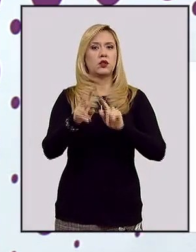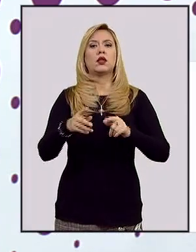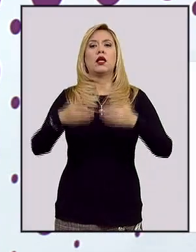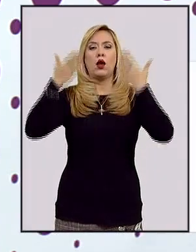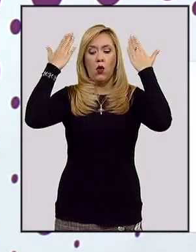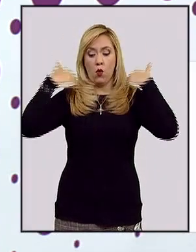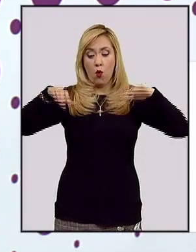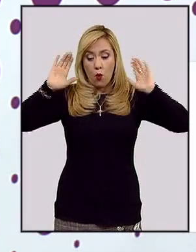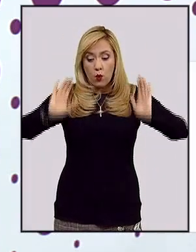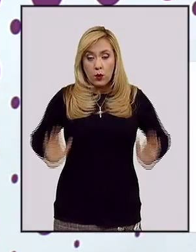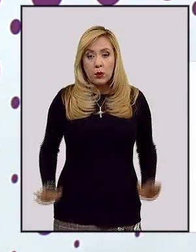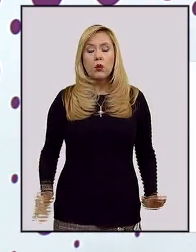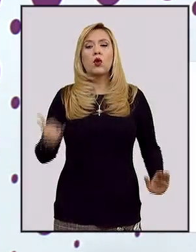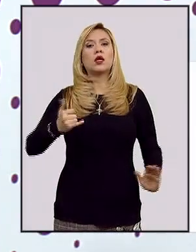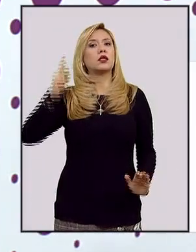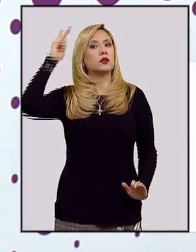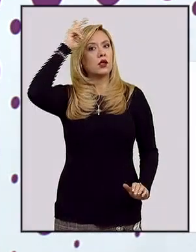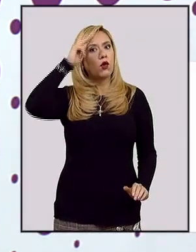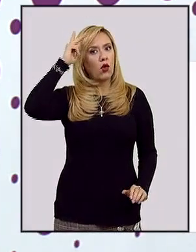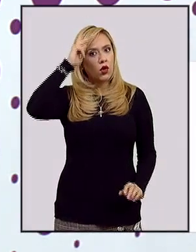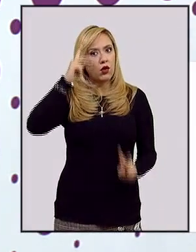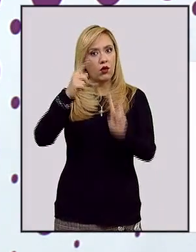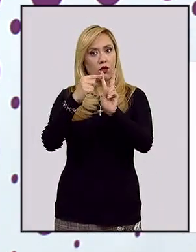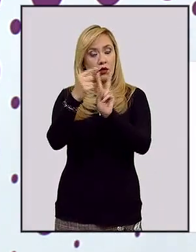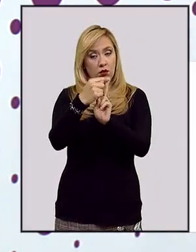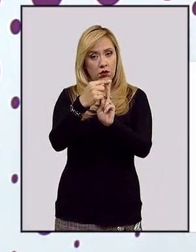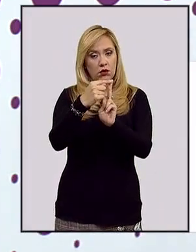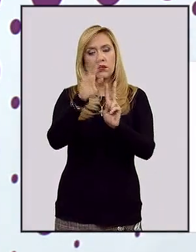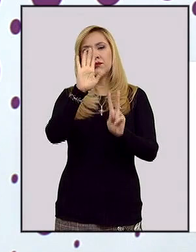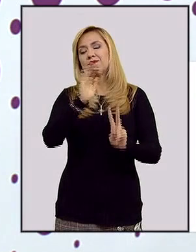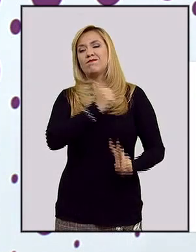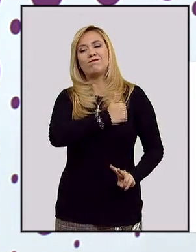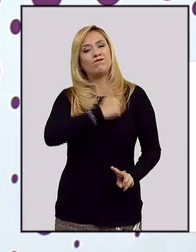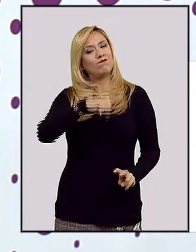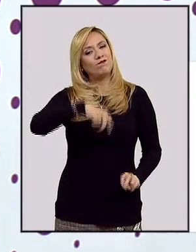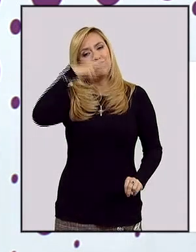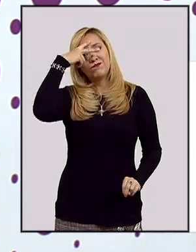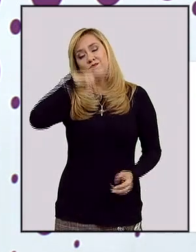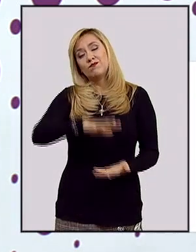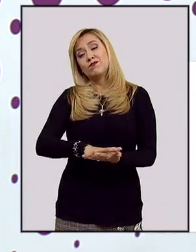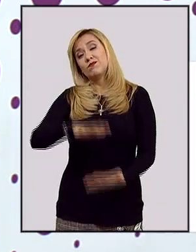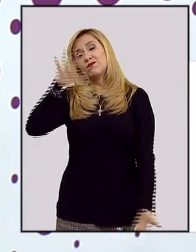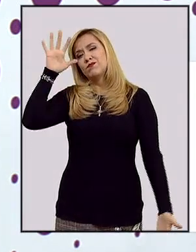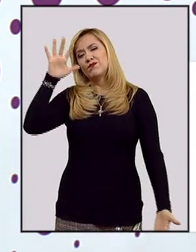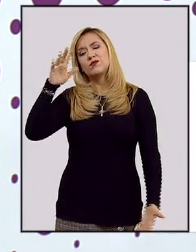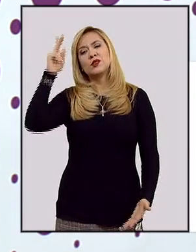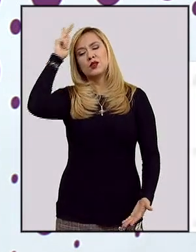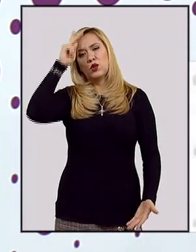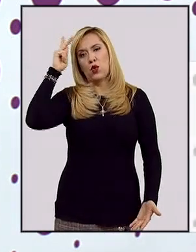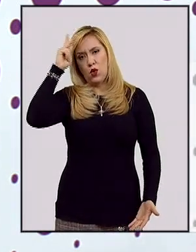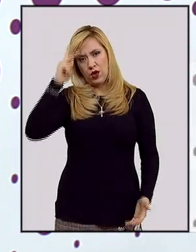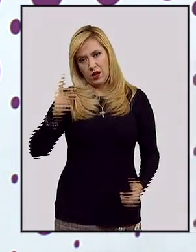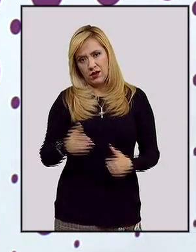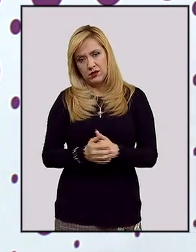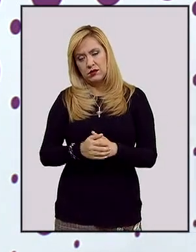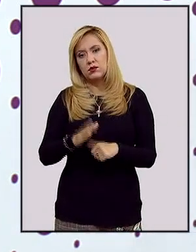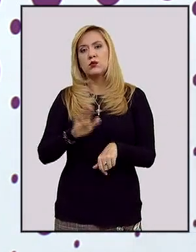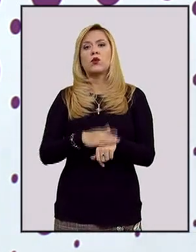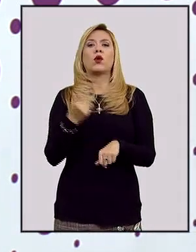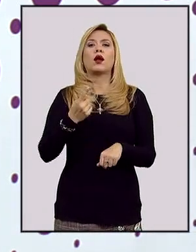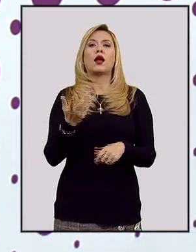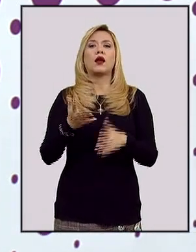físicas como psicológicas. Desafortunadamente, en México las que se presentan más son las psicológicas, que van